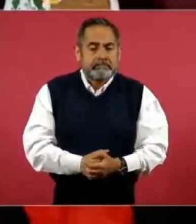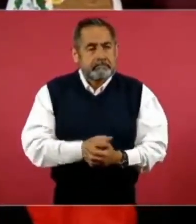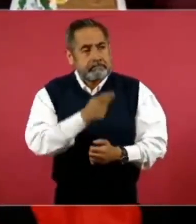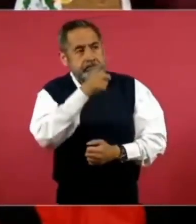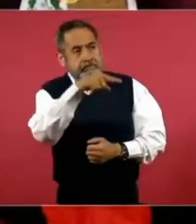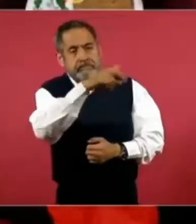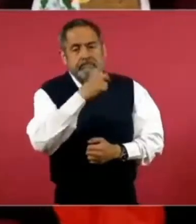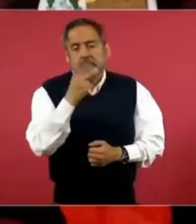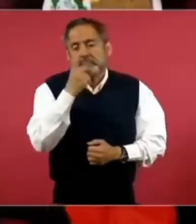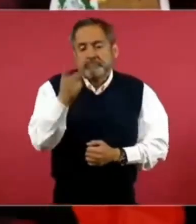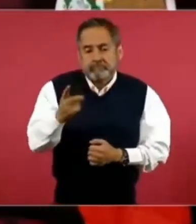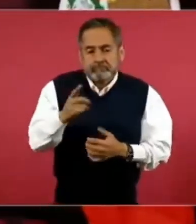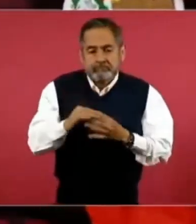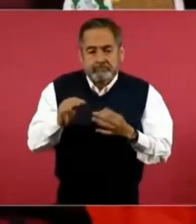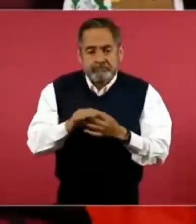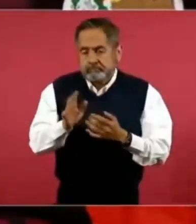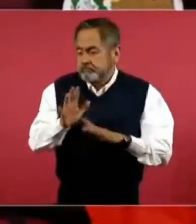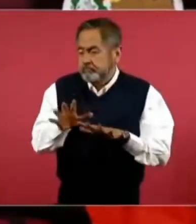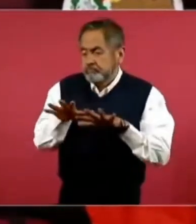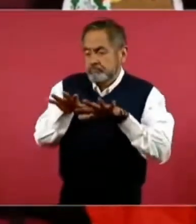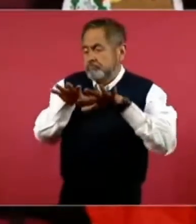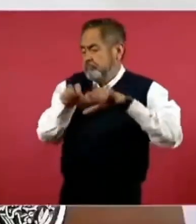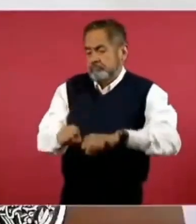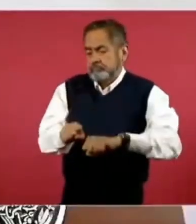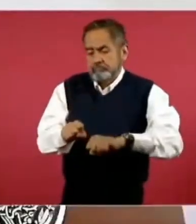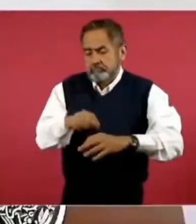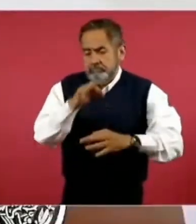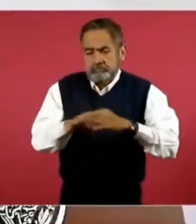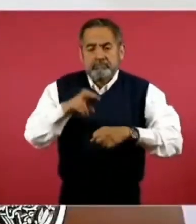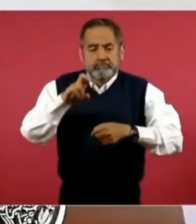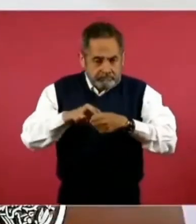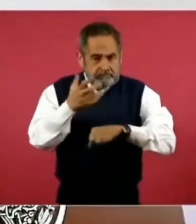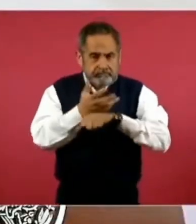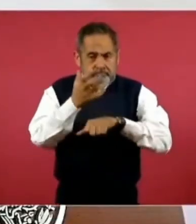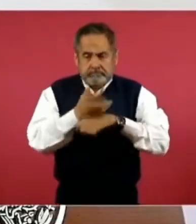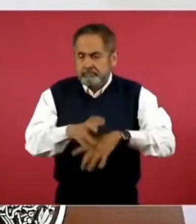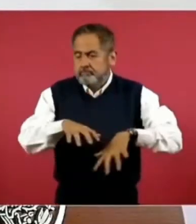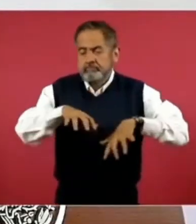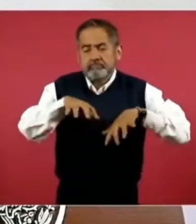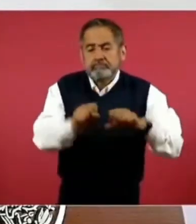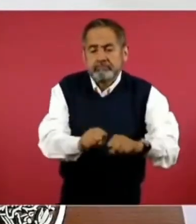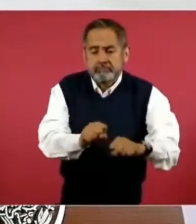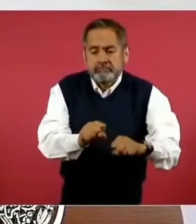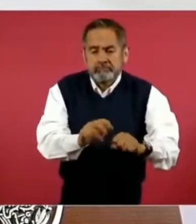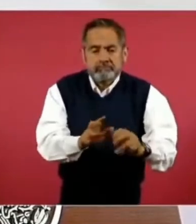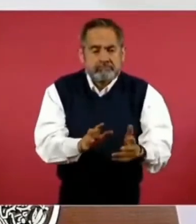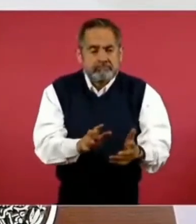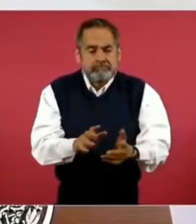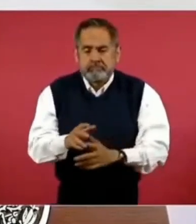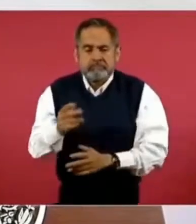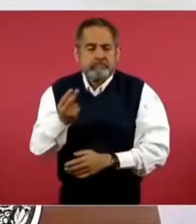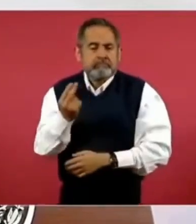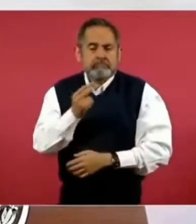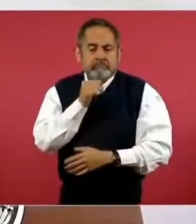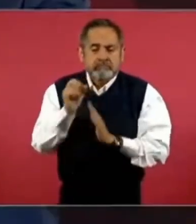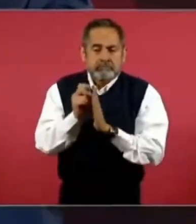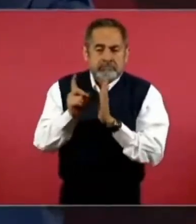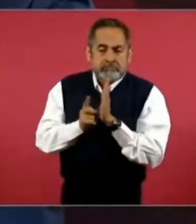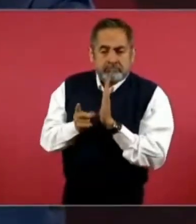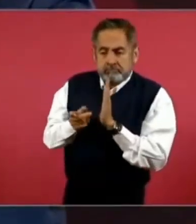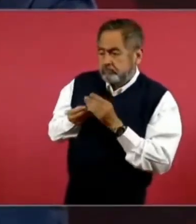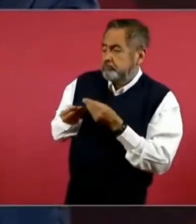argumentan de que como ya los detuvieron allá en Estados Unidos, pues ya no hace